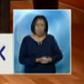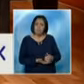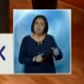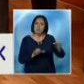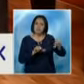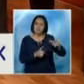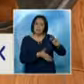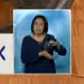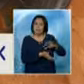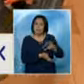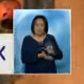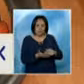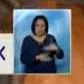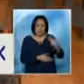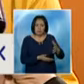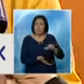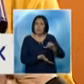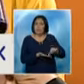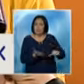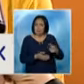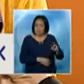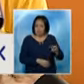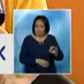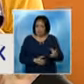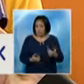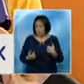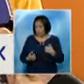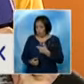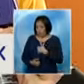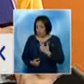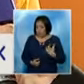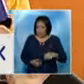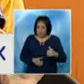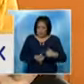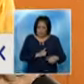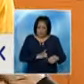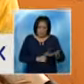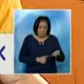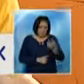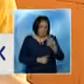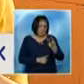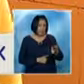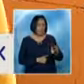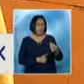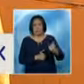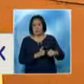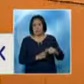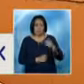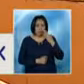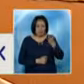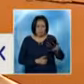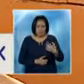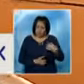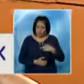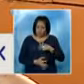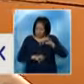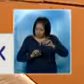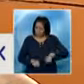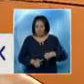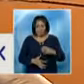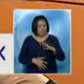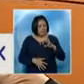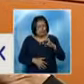negligencia posoperatoria del pequeño Max. De verdad que nos desgarró el corazón verla sufrir y fue lo que hicimos, abrazar su causa y